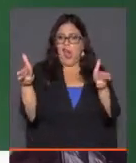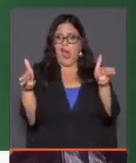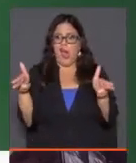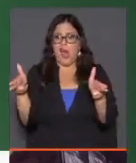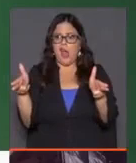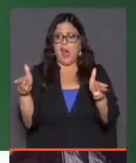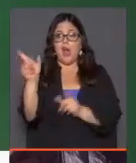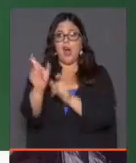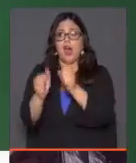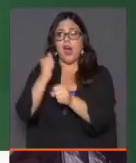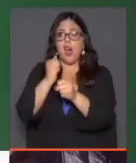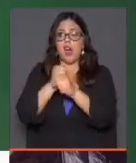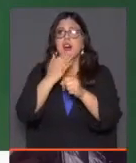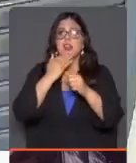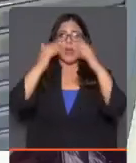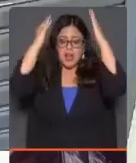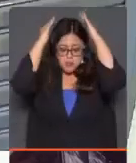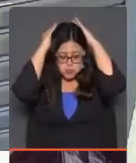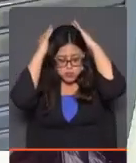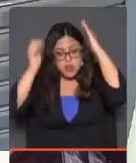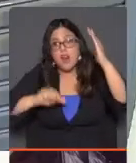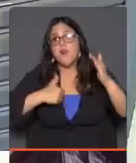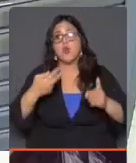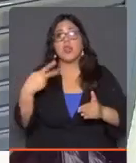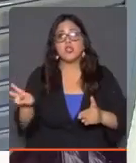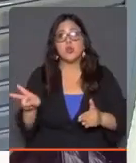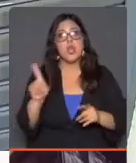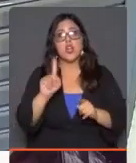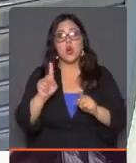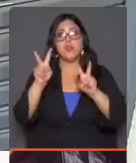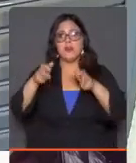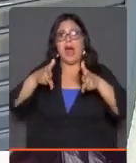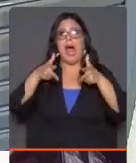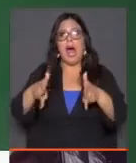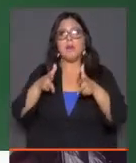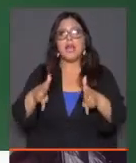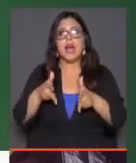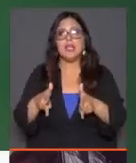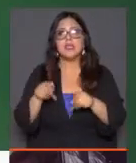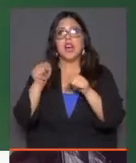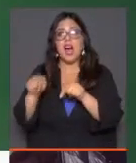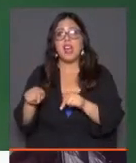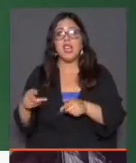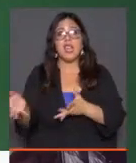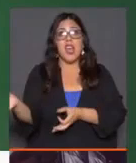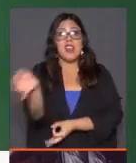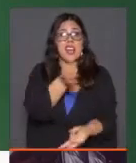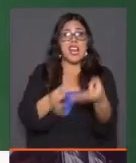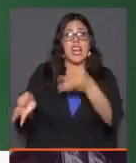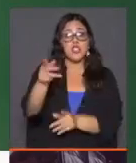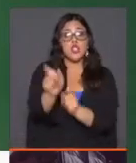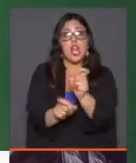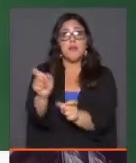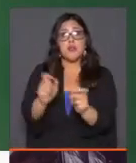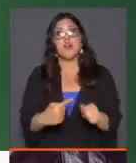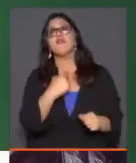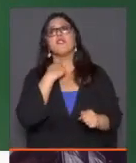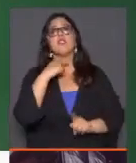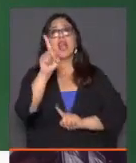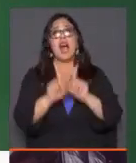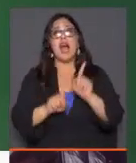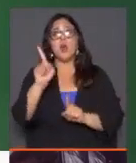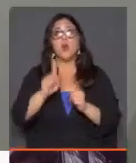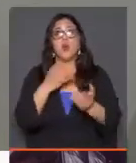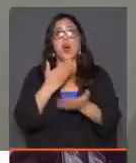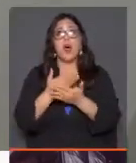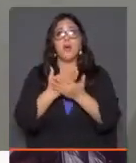Trabajadores también al piso, no por voluntad propia, sino que bajo amenaza. Según la declaración de las víctimas, incluso algunos aprovecharon